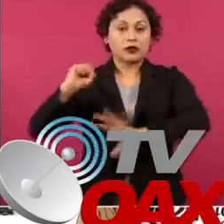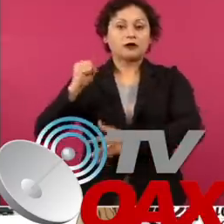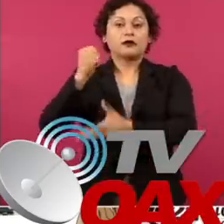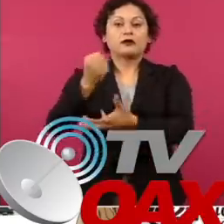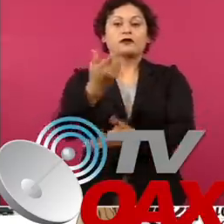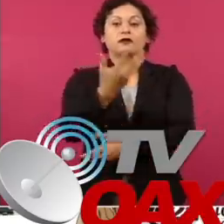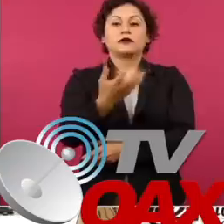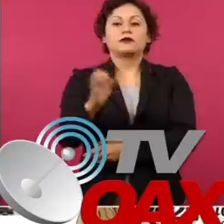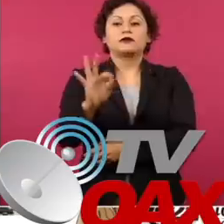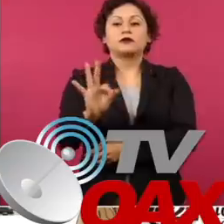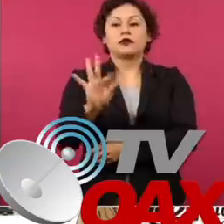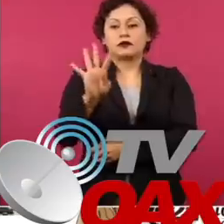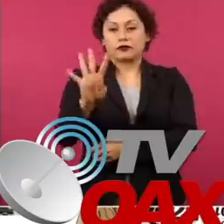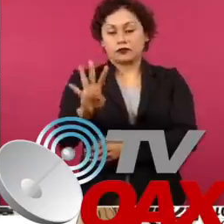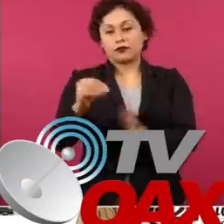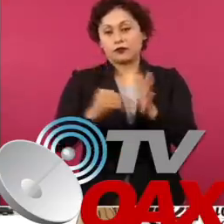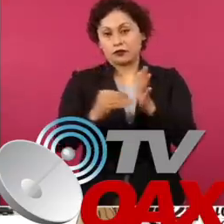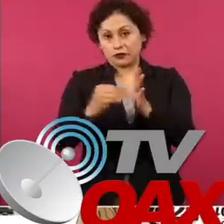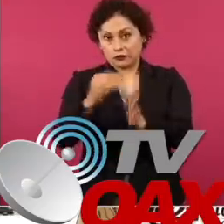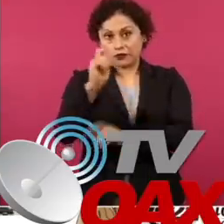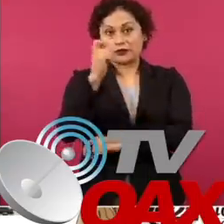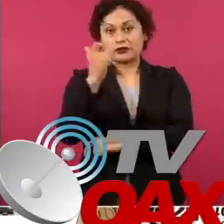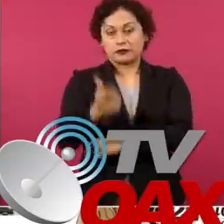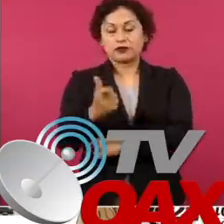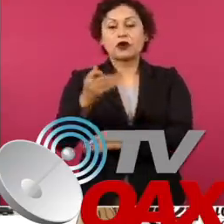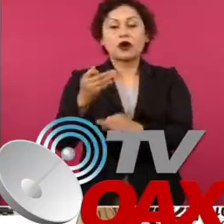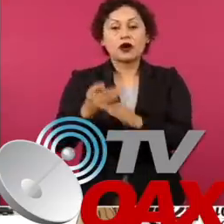544 millones de pesos, tiene un avance del